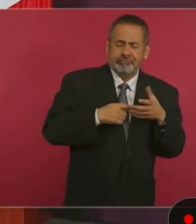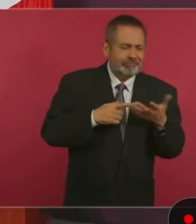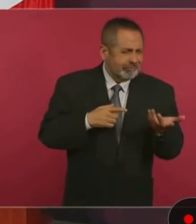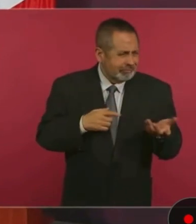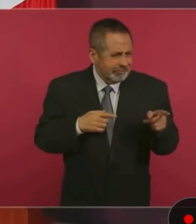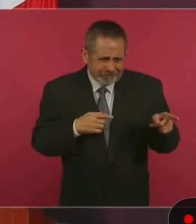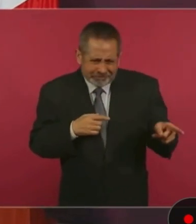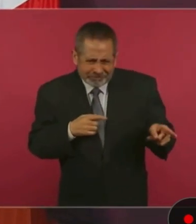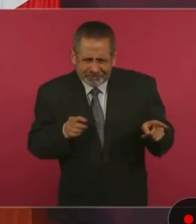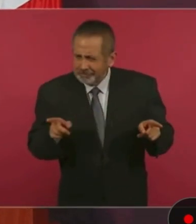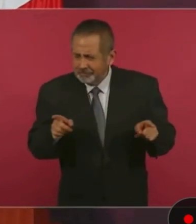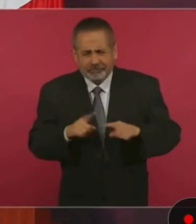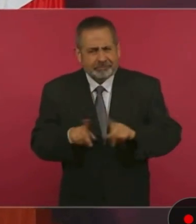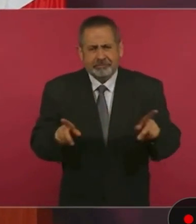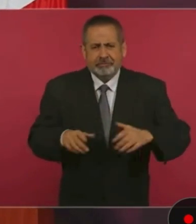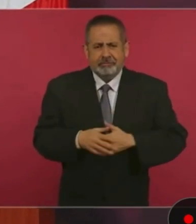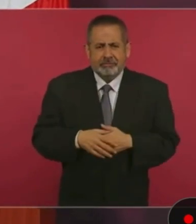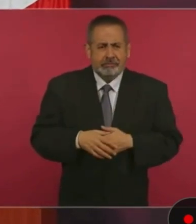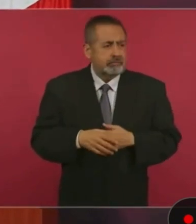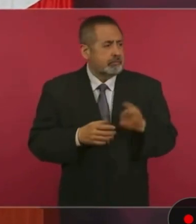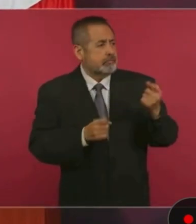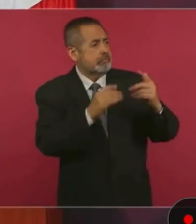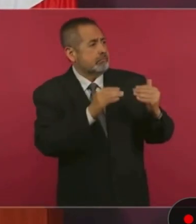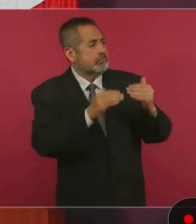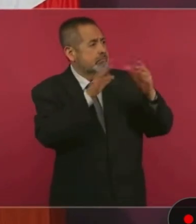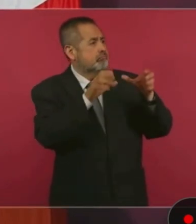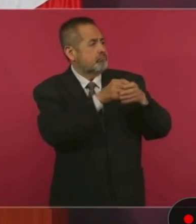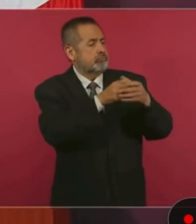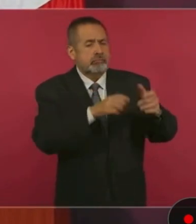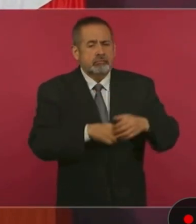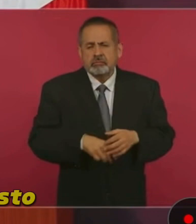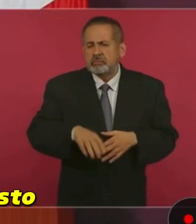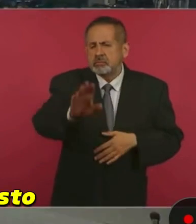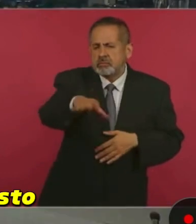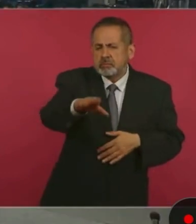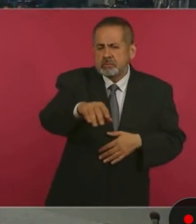privilegios para la alta burocracia? Para las obras no